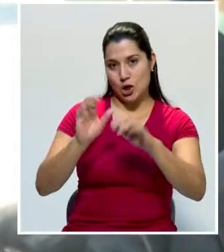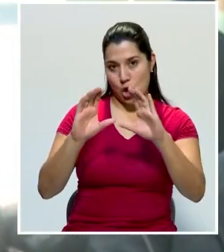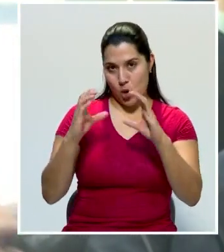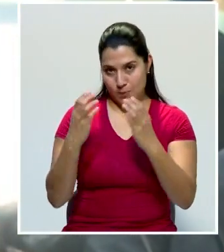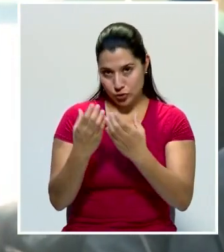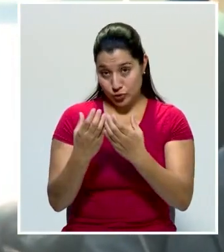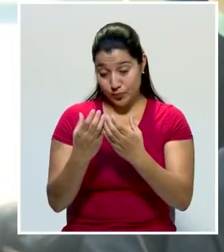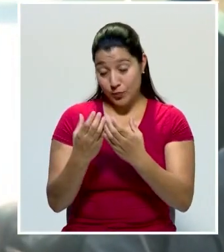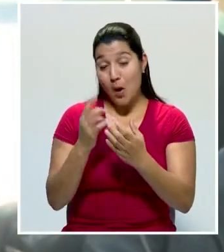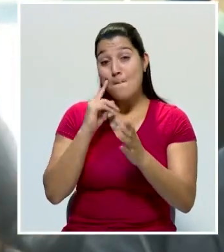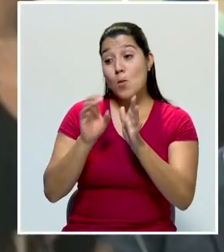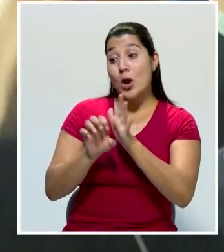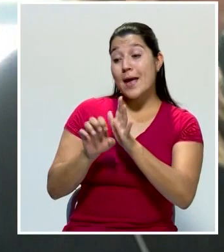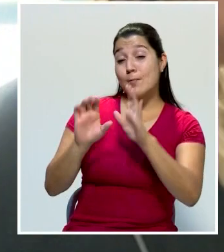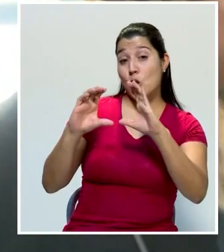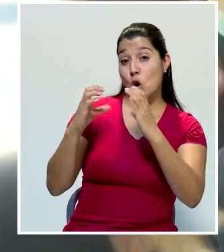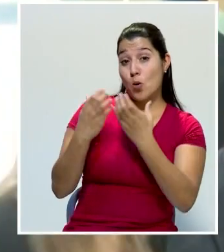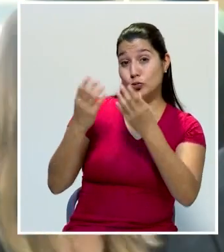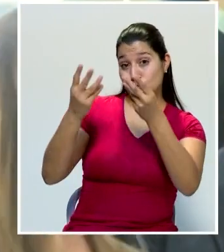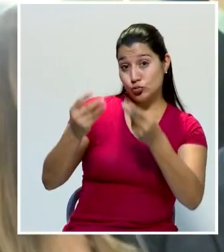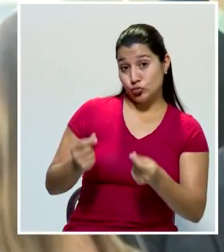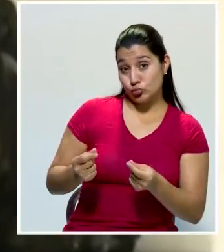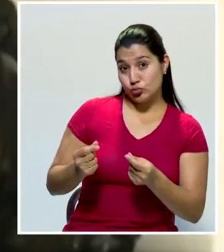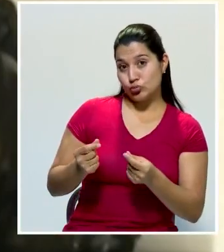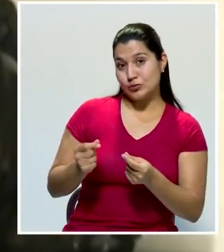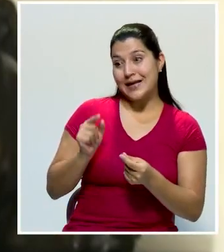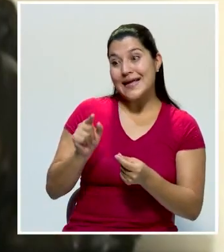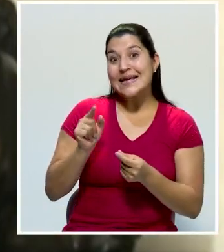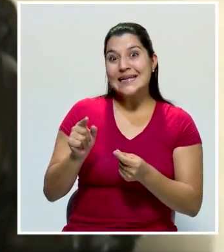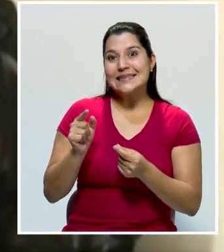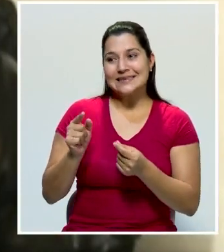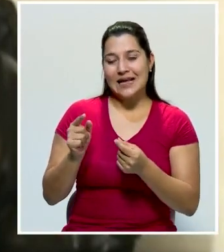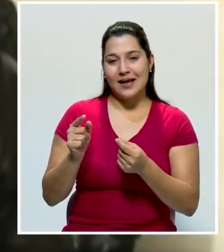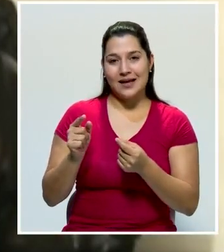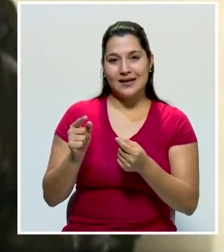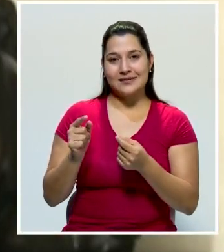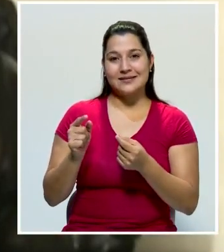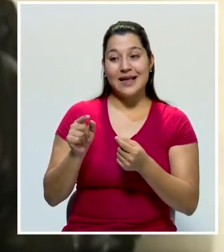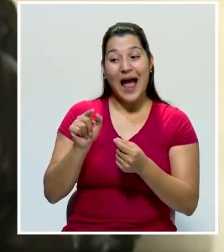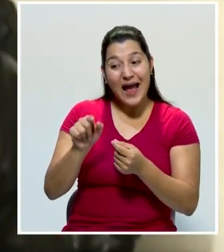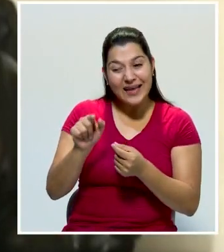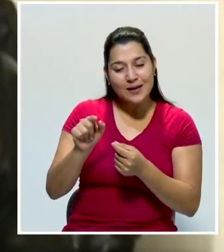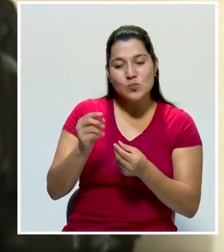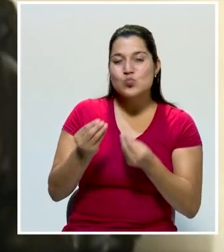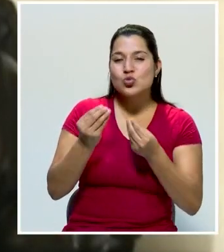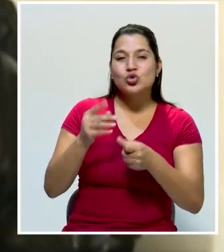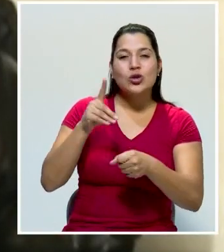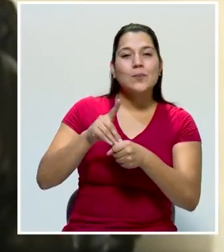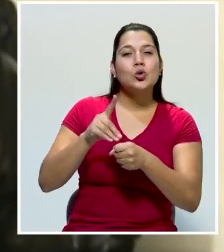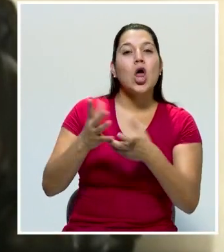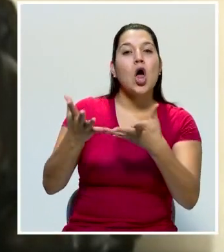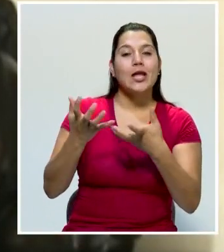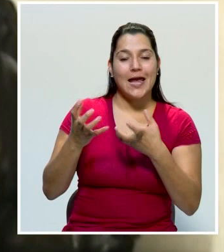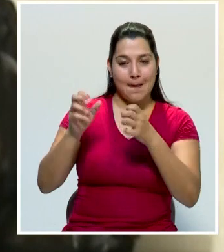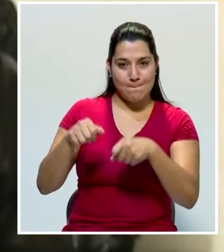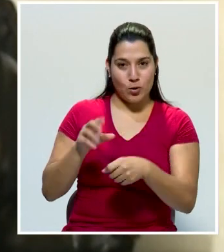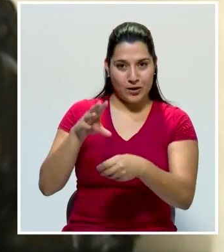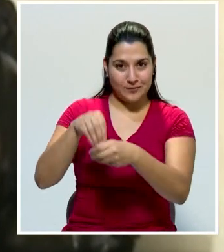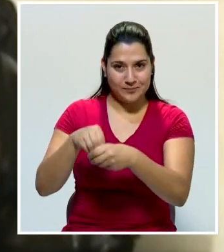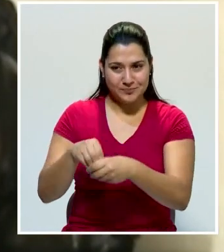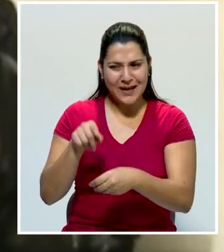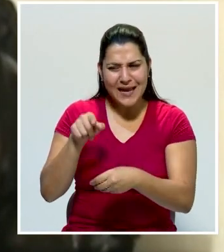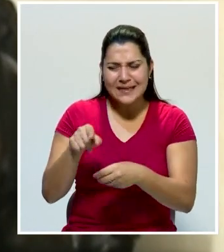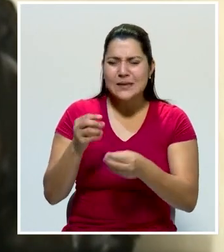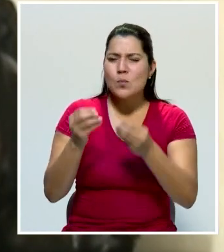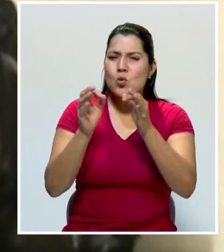como la de Hacendarios, es apetecida por los legisladores. Hacendarios va a ser clave para nosotros, va a ser clave también en la parte